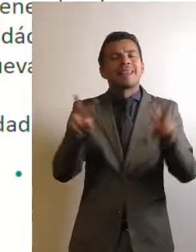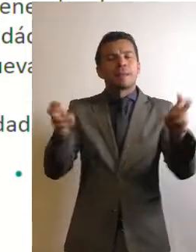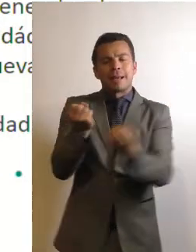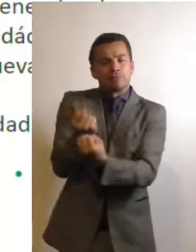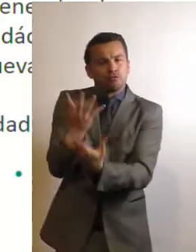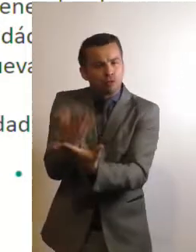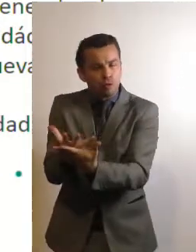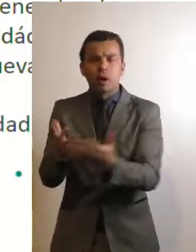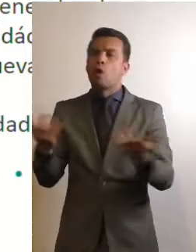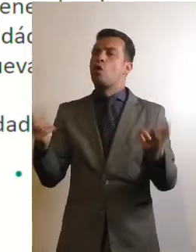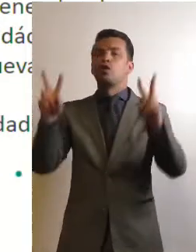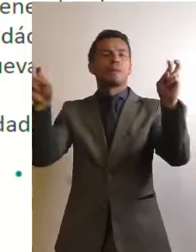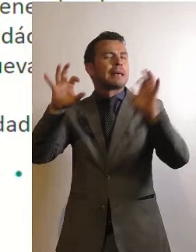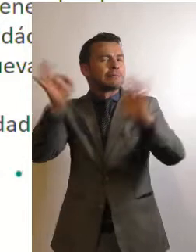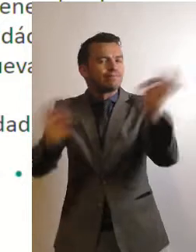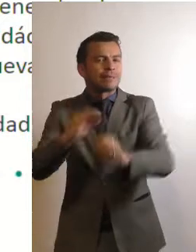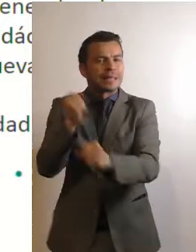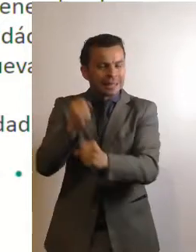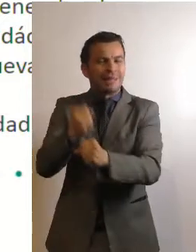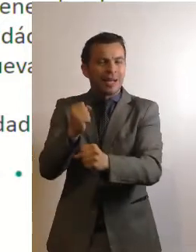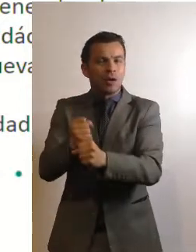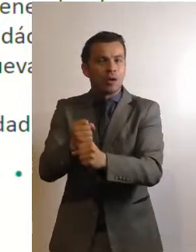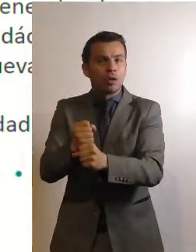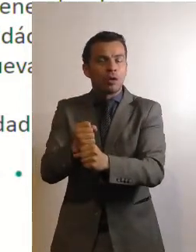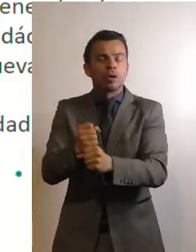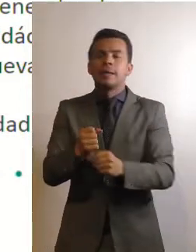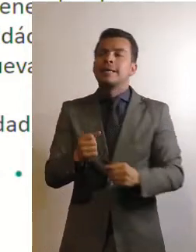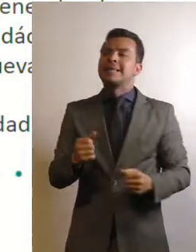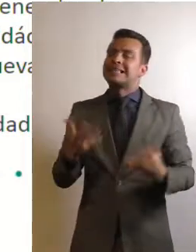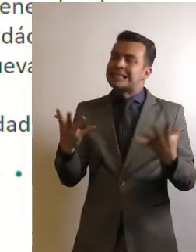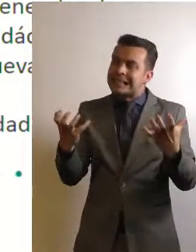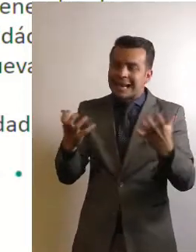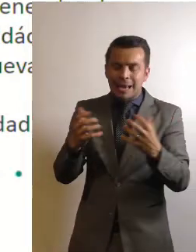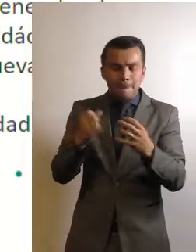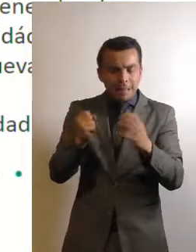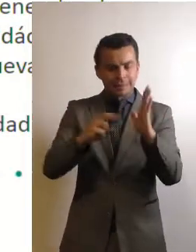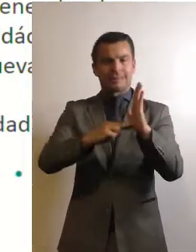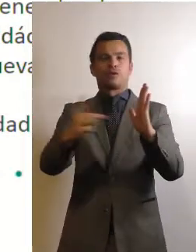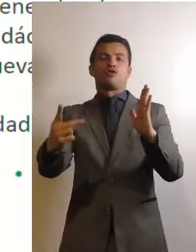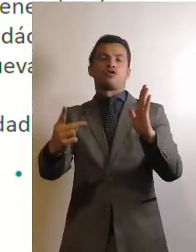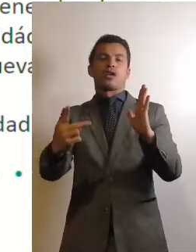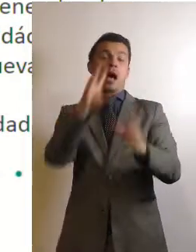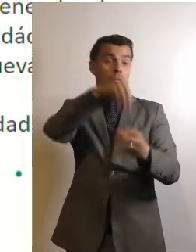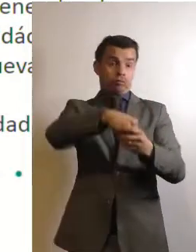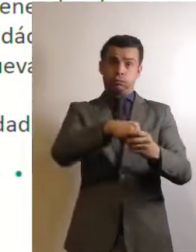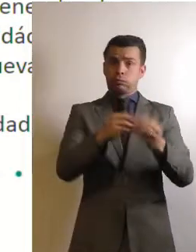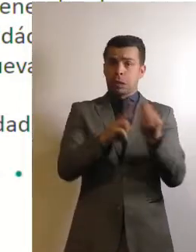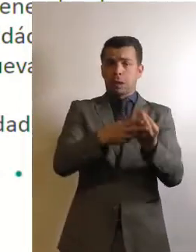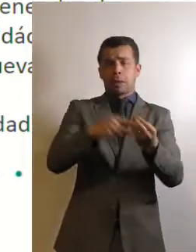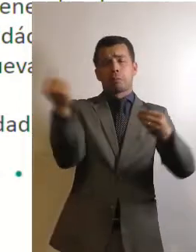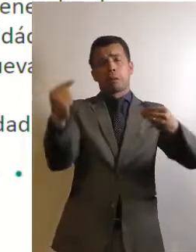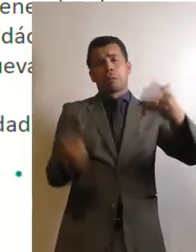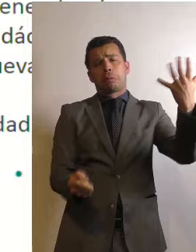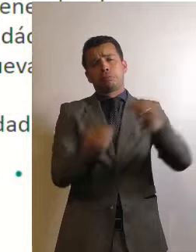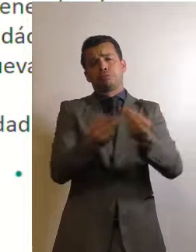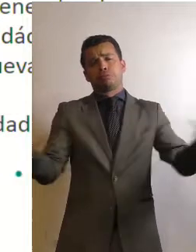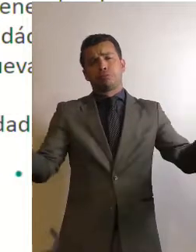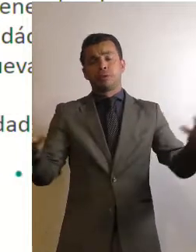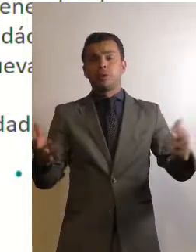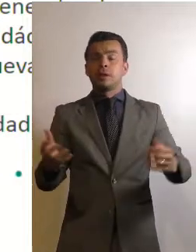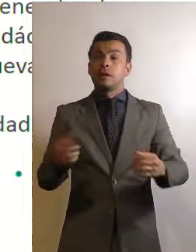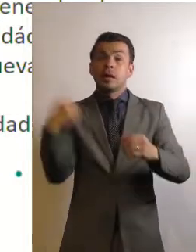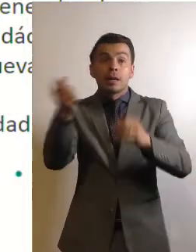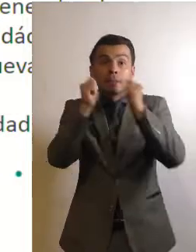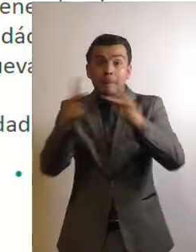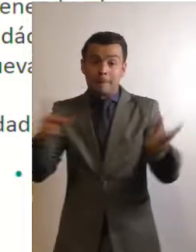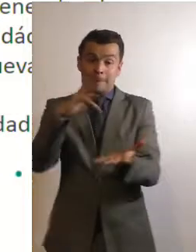estructuración o en el trabajo del uso de herramientas tecnológicas y de la presencialidad mediada